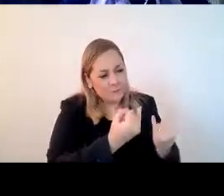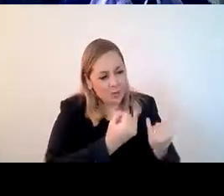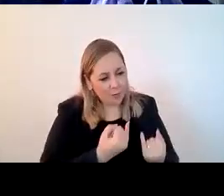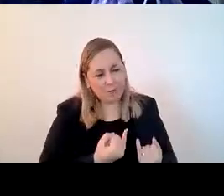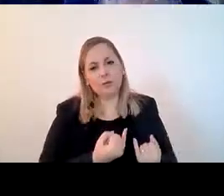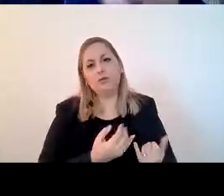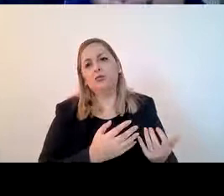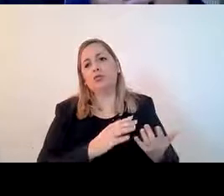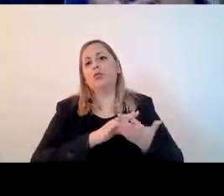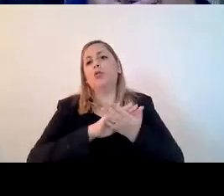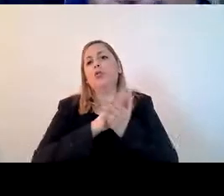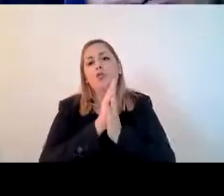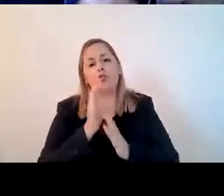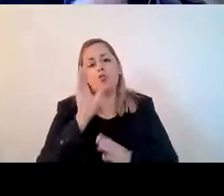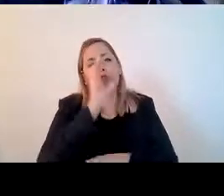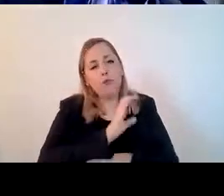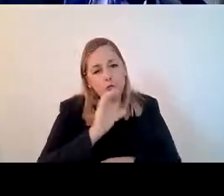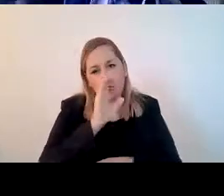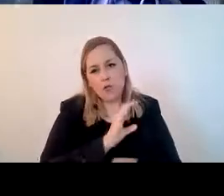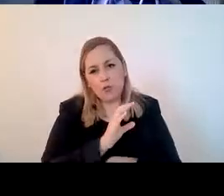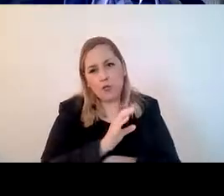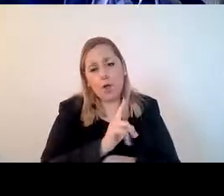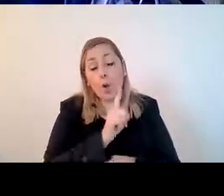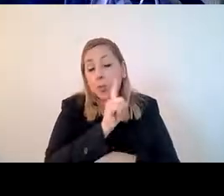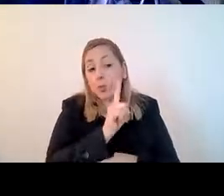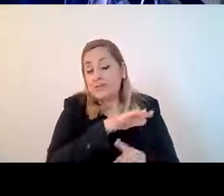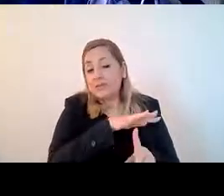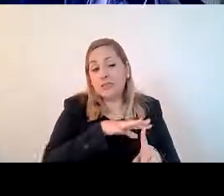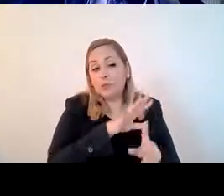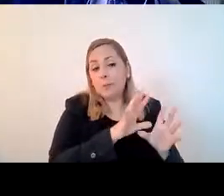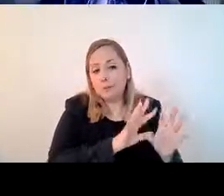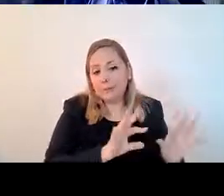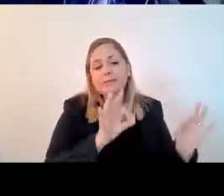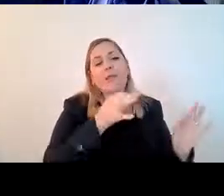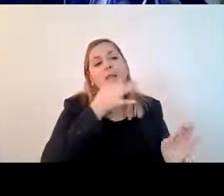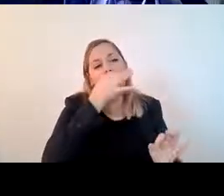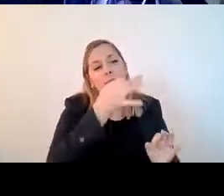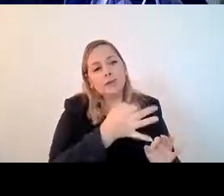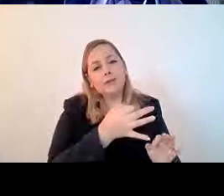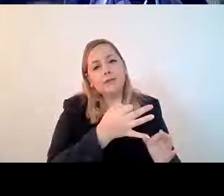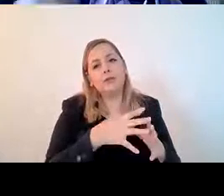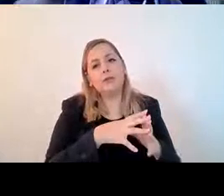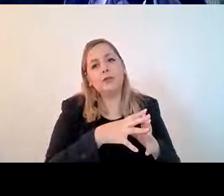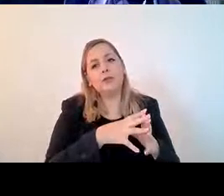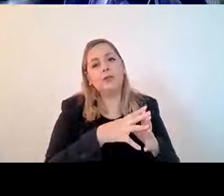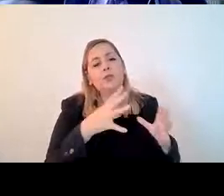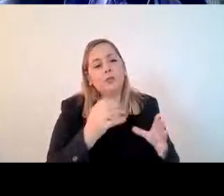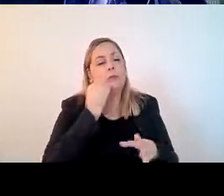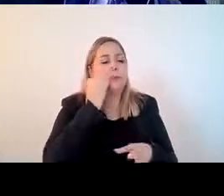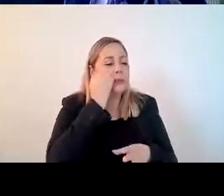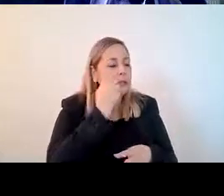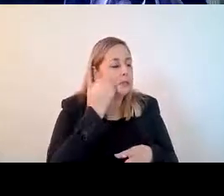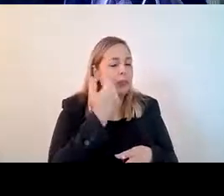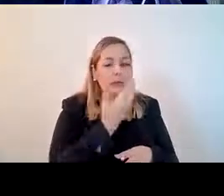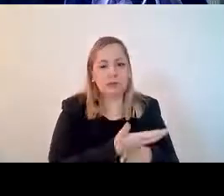y donde tiene que buscar tal vez una ocasión muy especial, diciéndole lo mucho que él lo aprecia, que lo